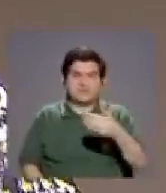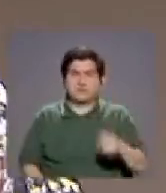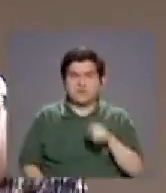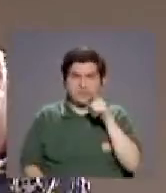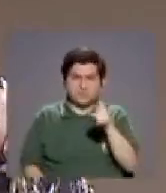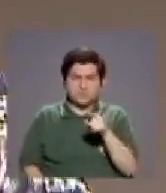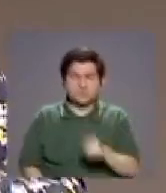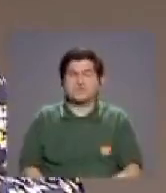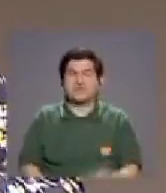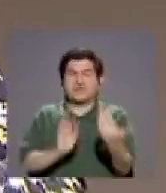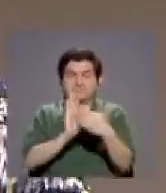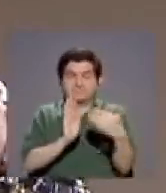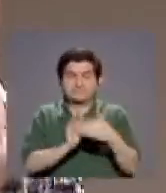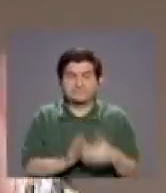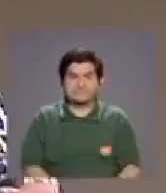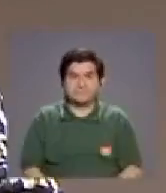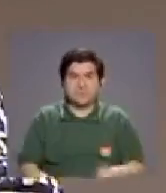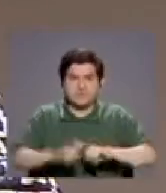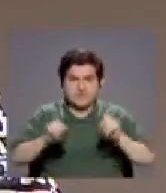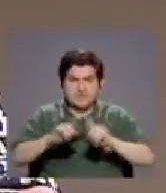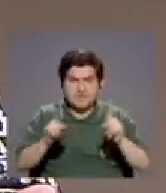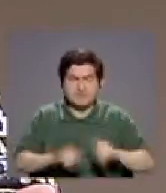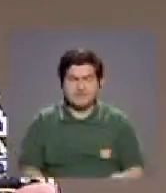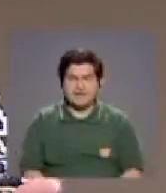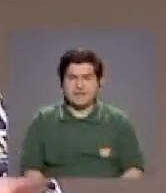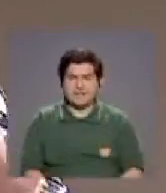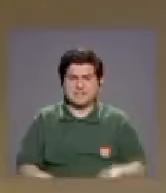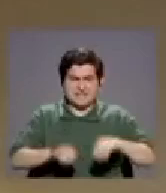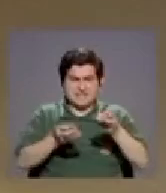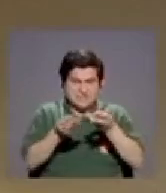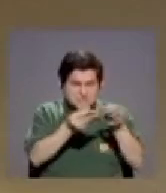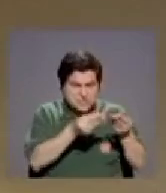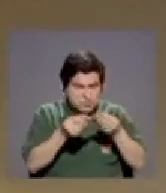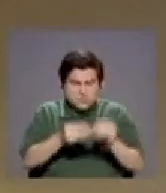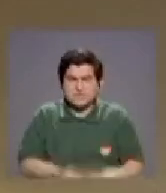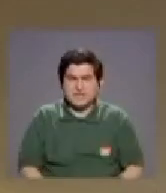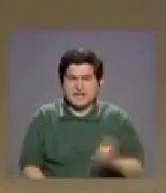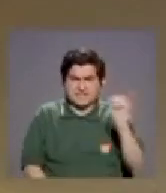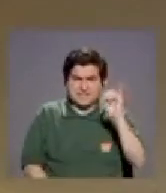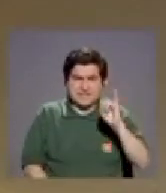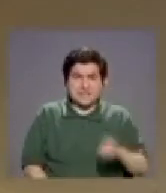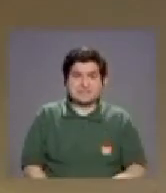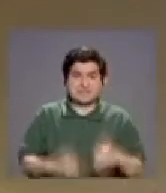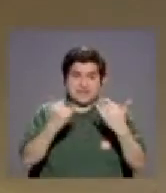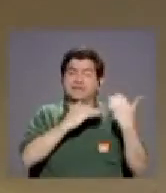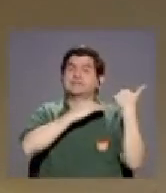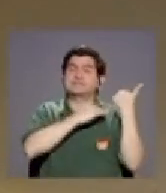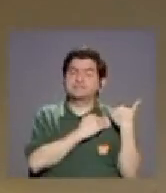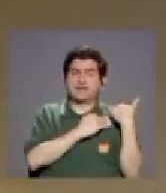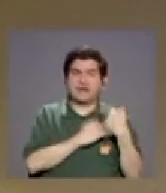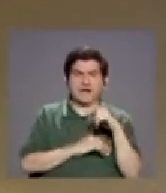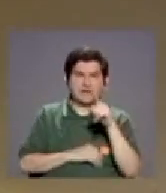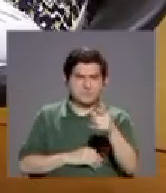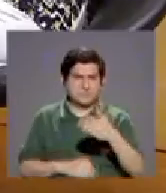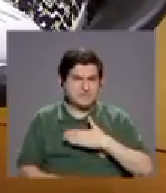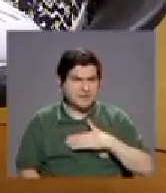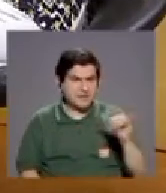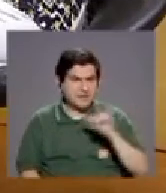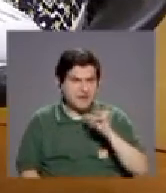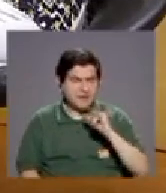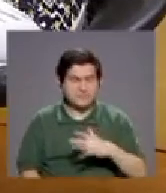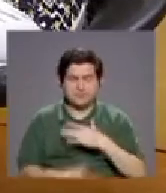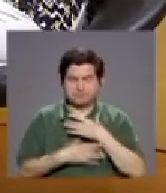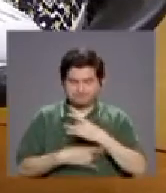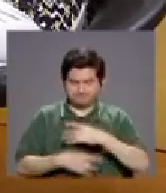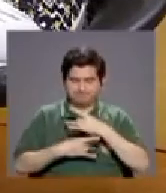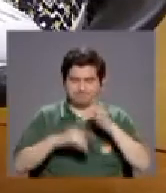adquiriendo agentes infecciosos que ya son resistentes. Y un tema que yo sé que a usted también, tanto como a mí, nos encanta,